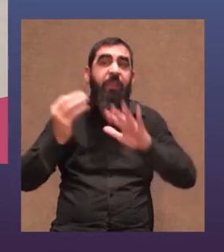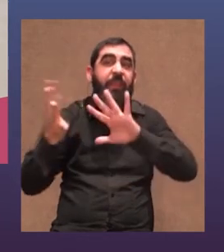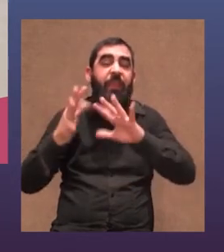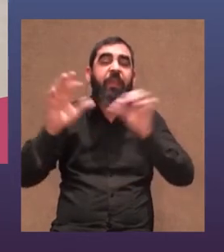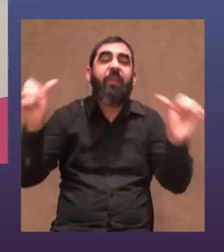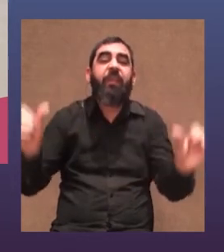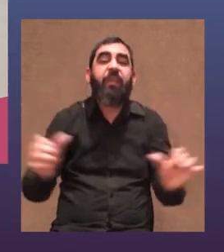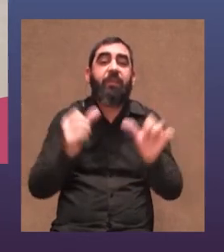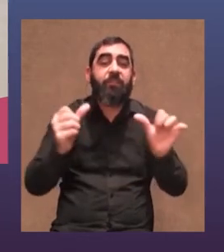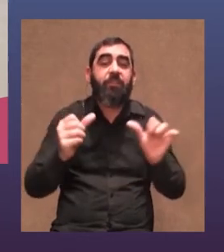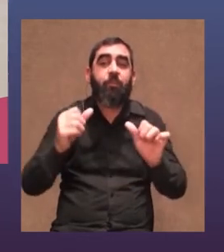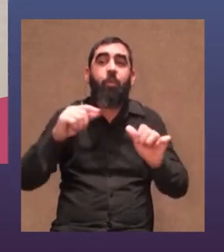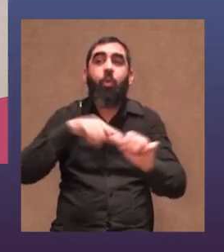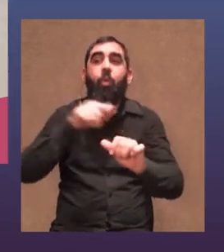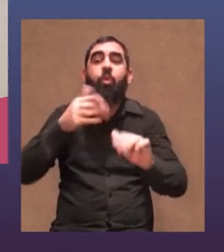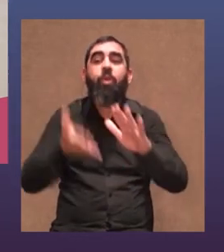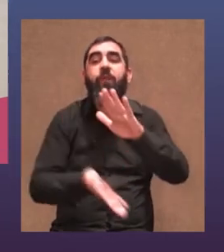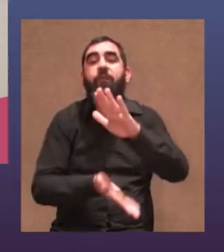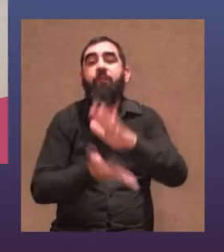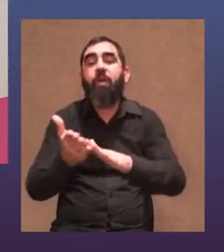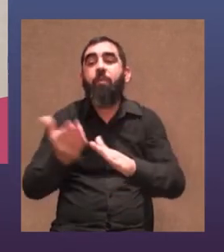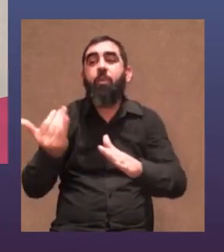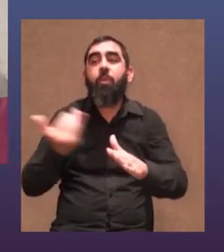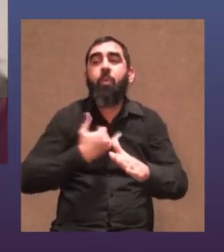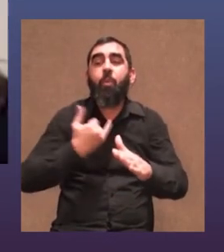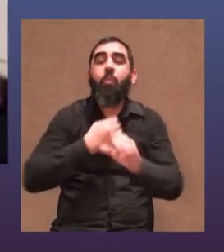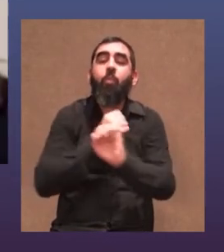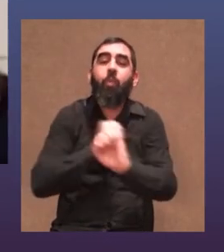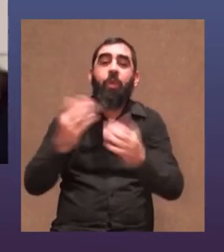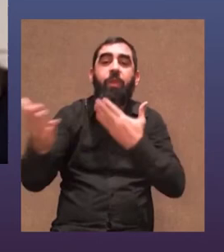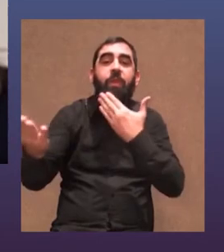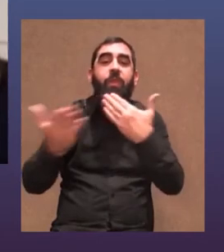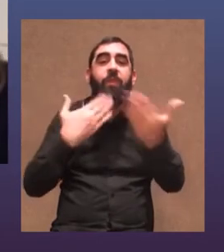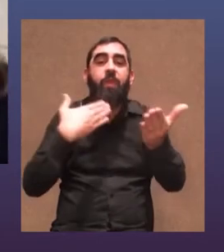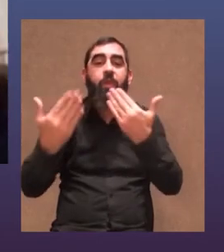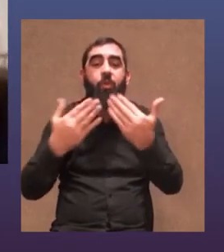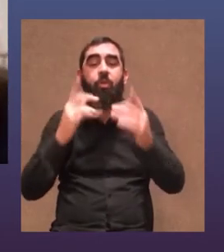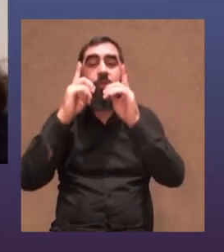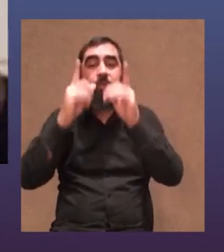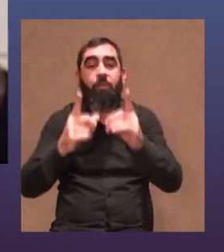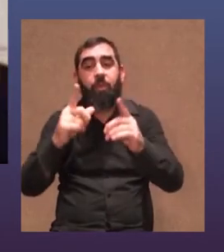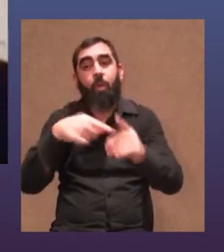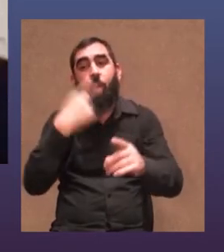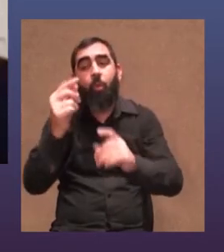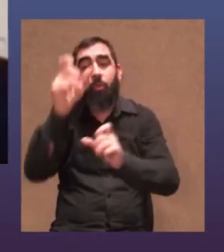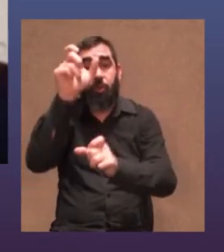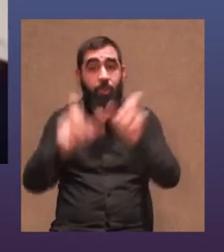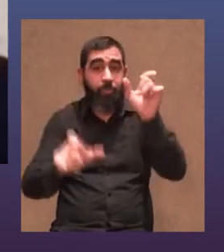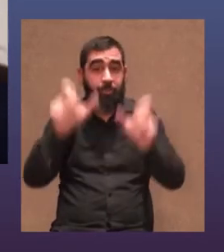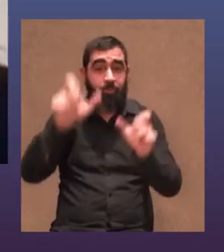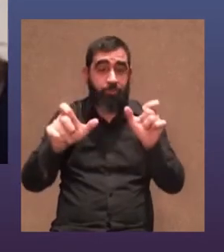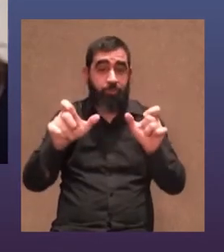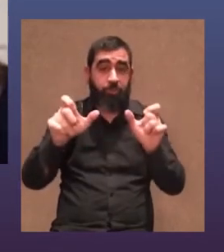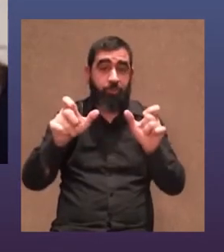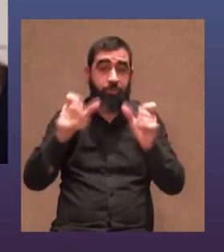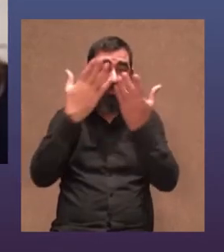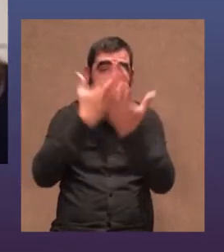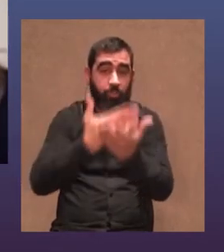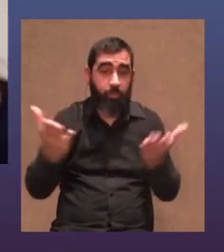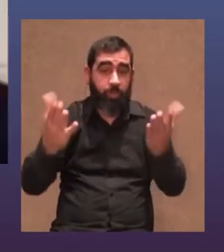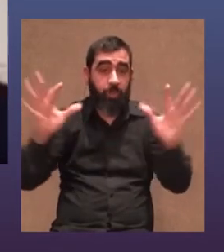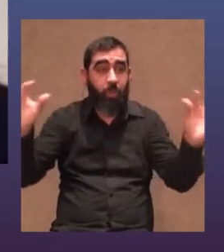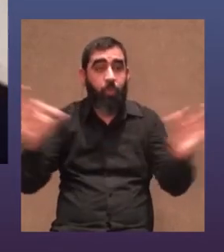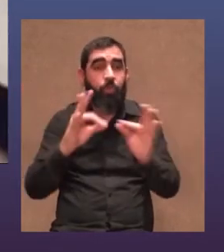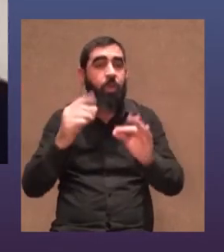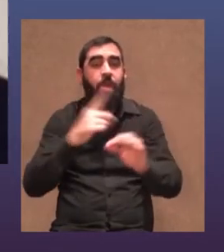qué es lo que hacemos, hacia dónde vamos, y cómo podemos dialogar también con otros públicos que no están, que